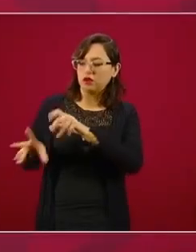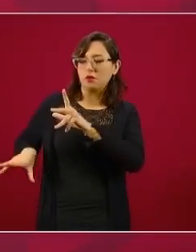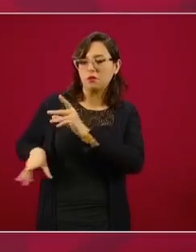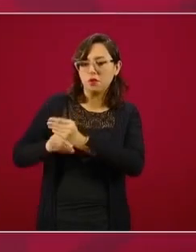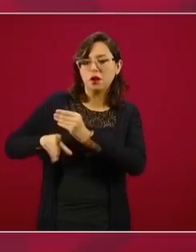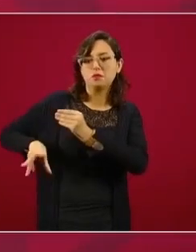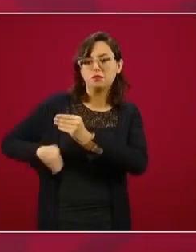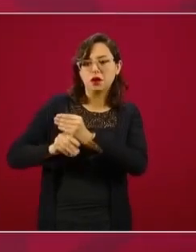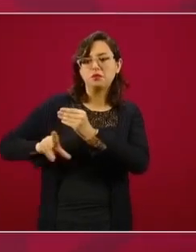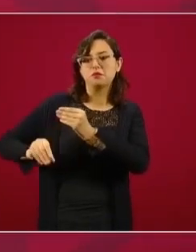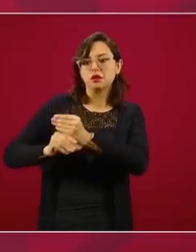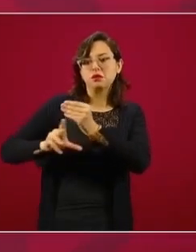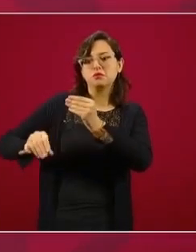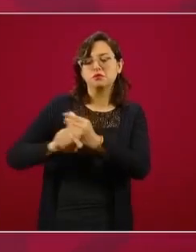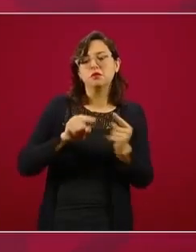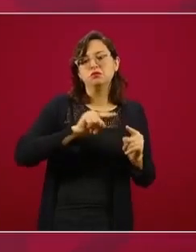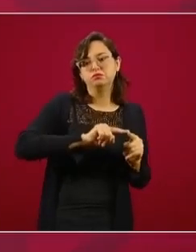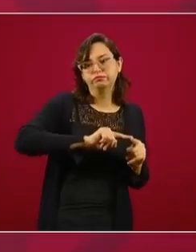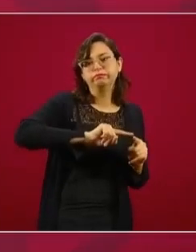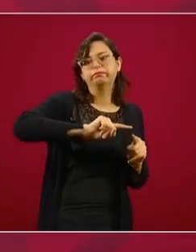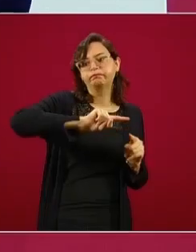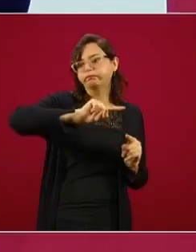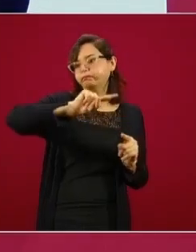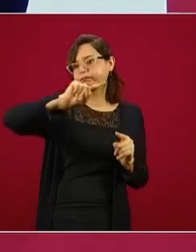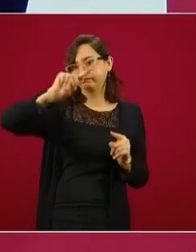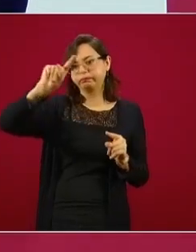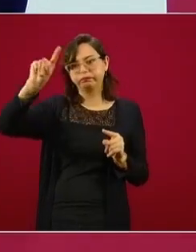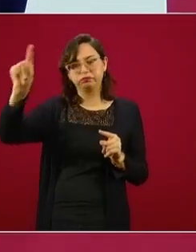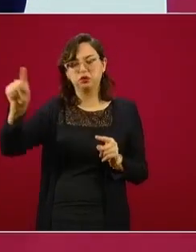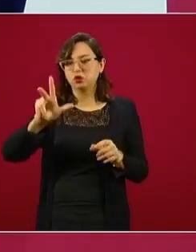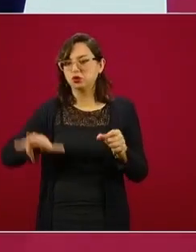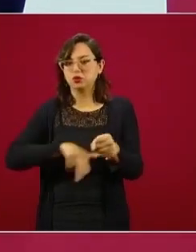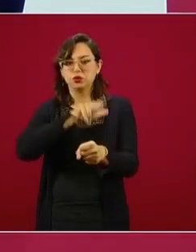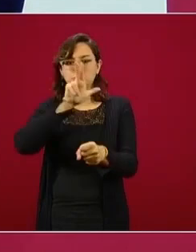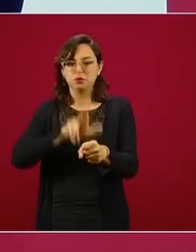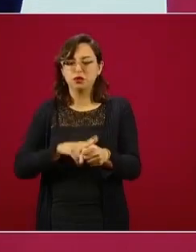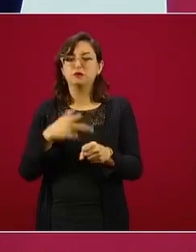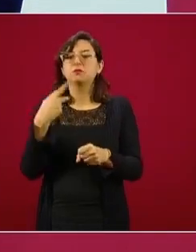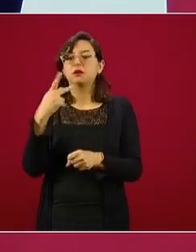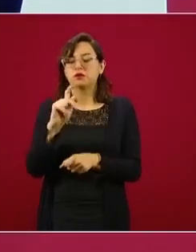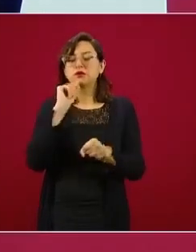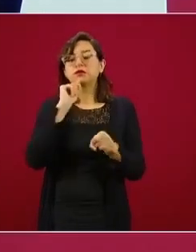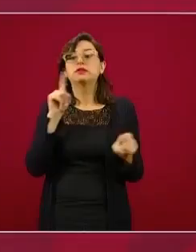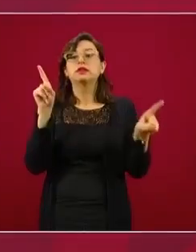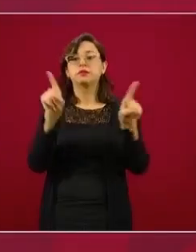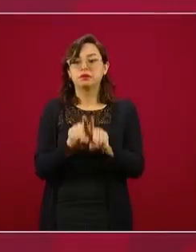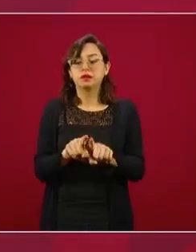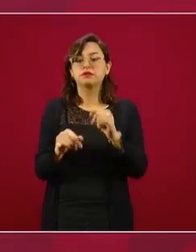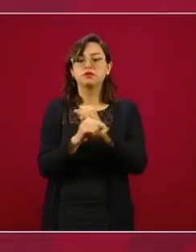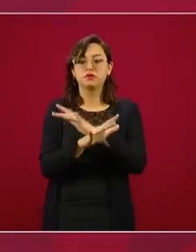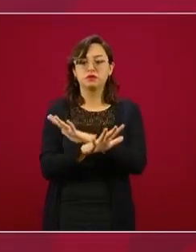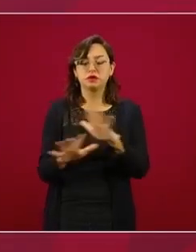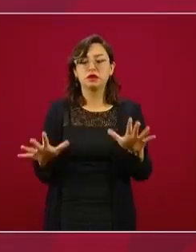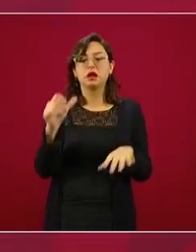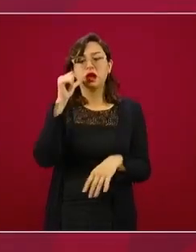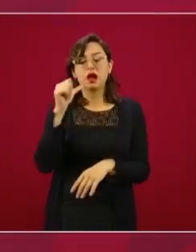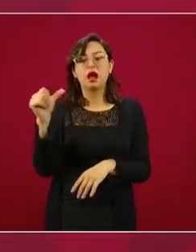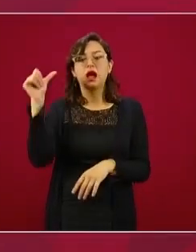día, y lo que tenemos es un dato también en cierta manera estimulante, que es: ayer